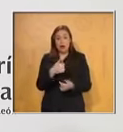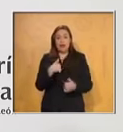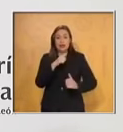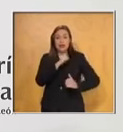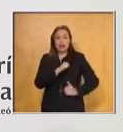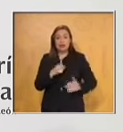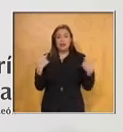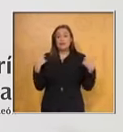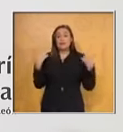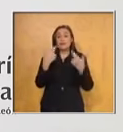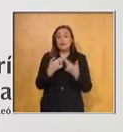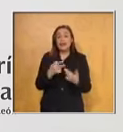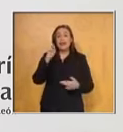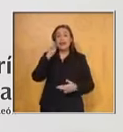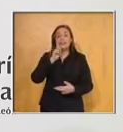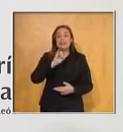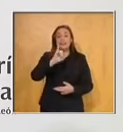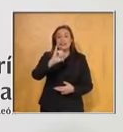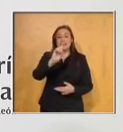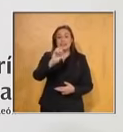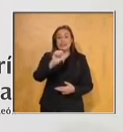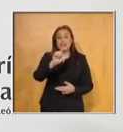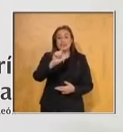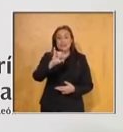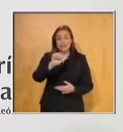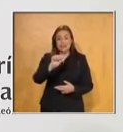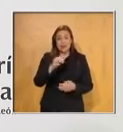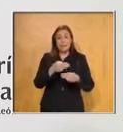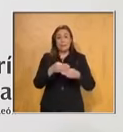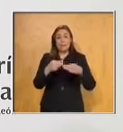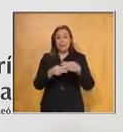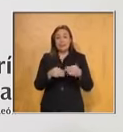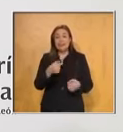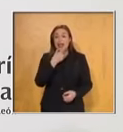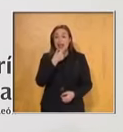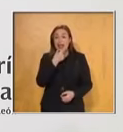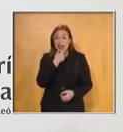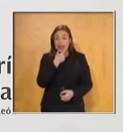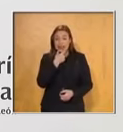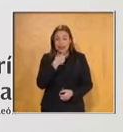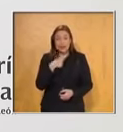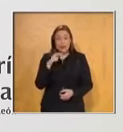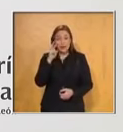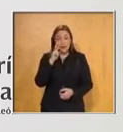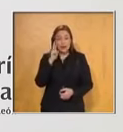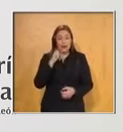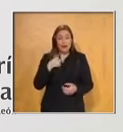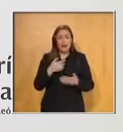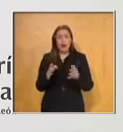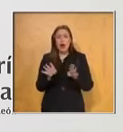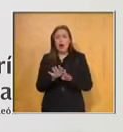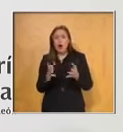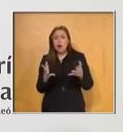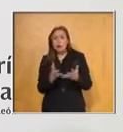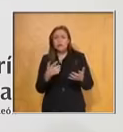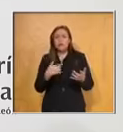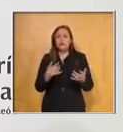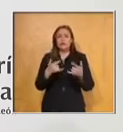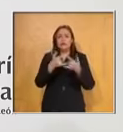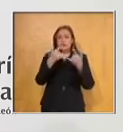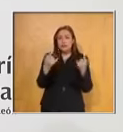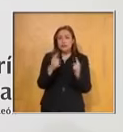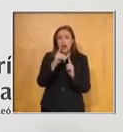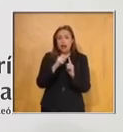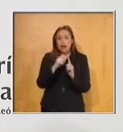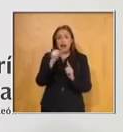Idalia Garza con la materia de inglés, que estarán viendo la continuación del tema de cómo crear un cómic, que ayer lo